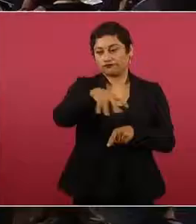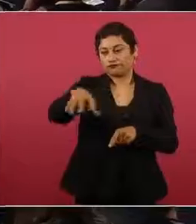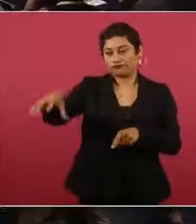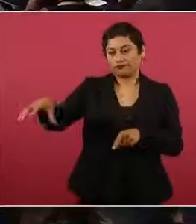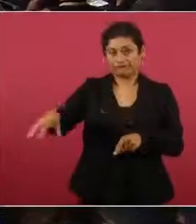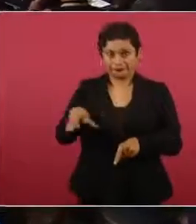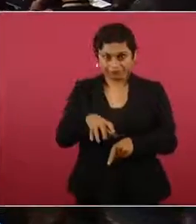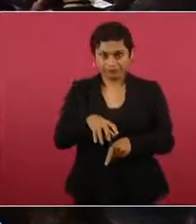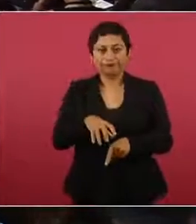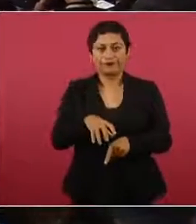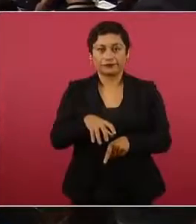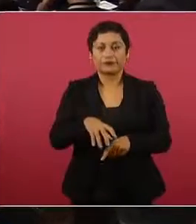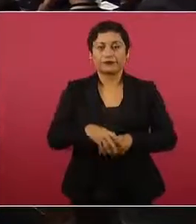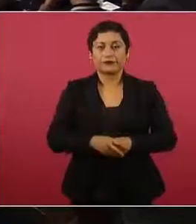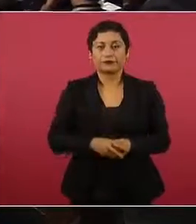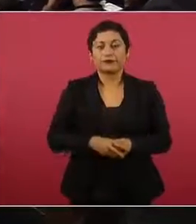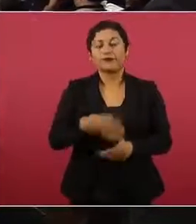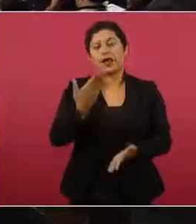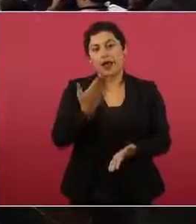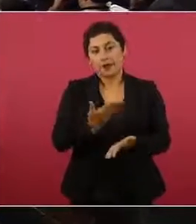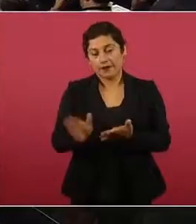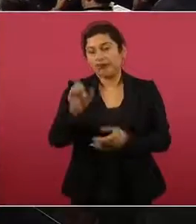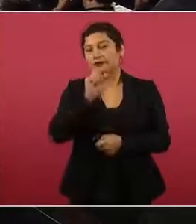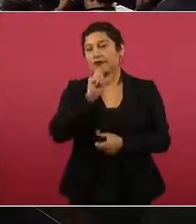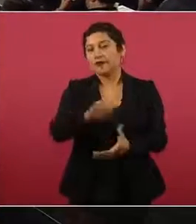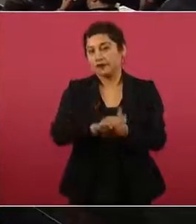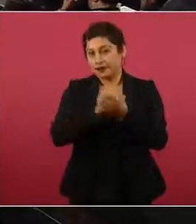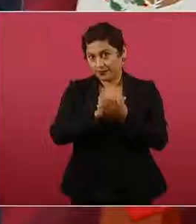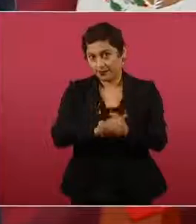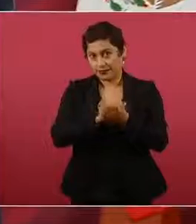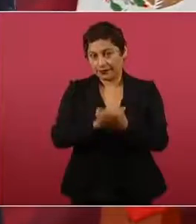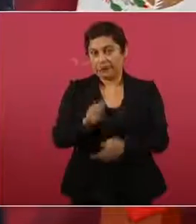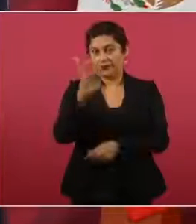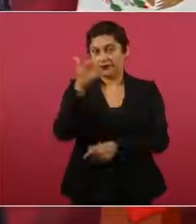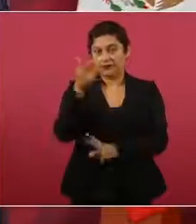Y también dinero en efectivo.